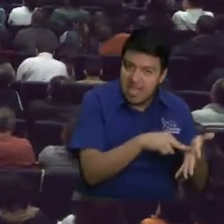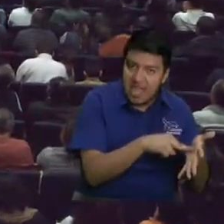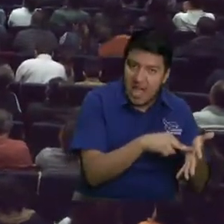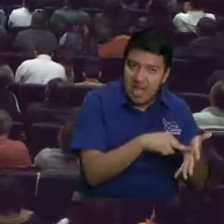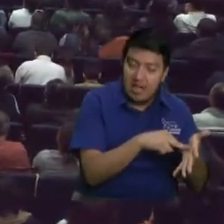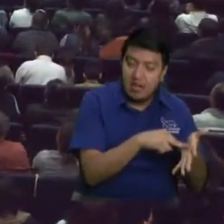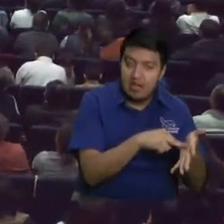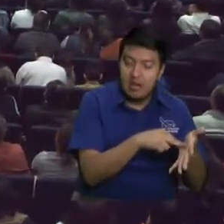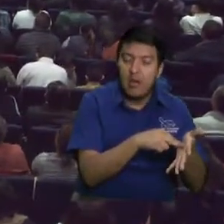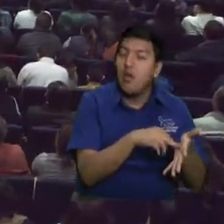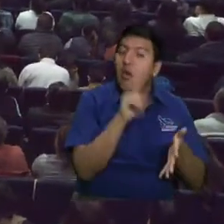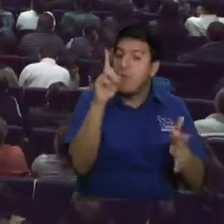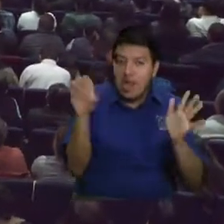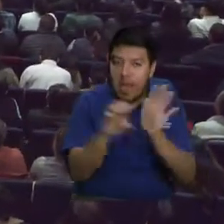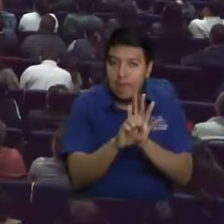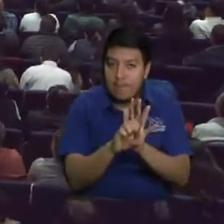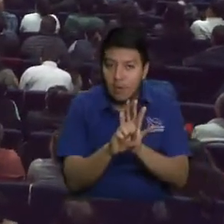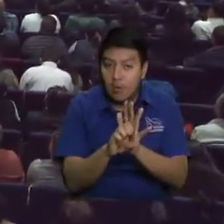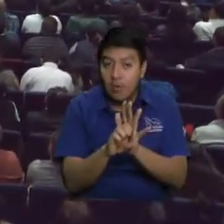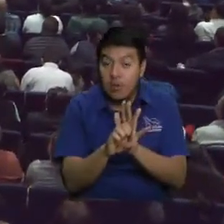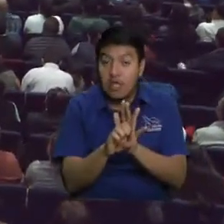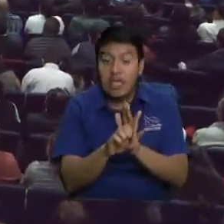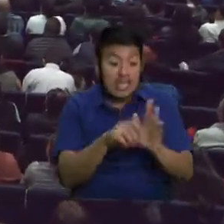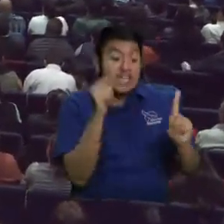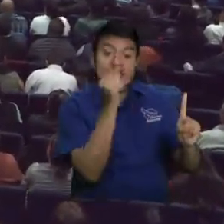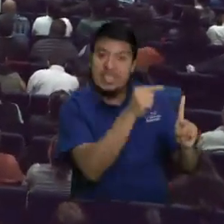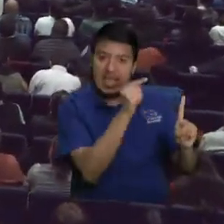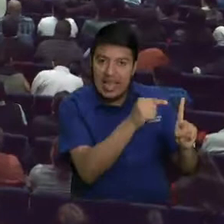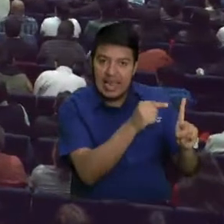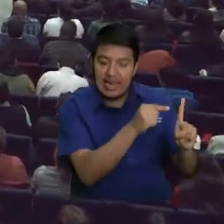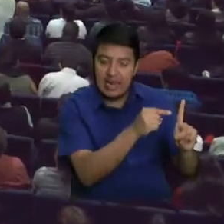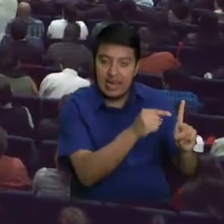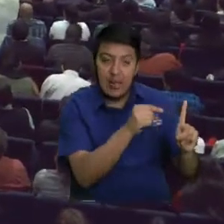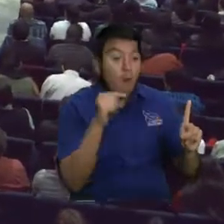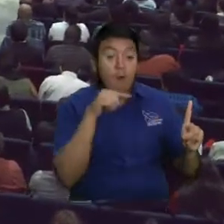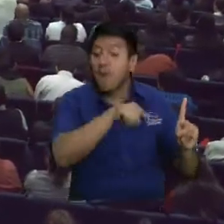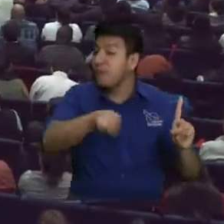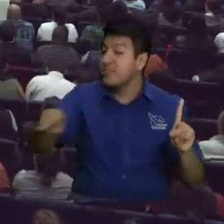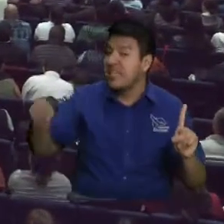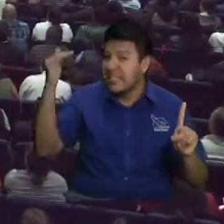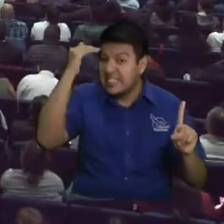No junten el rema de la ofrenda.